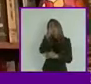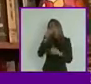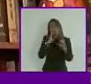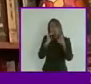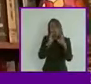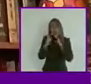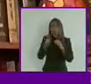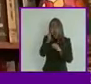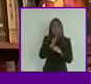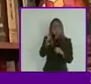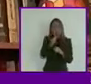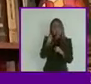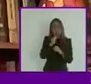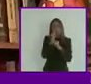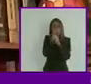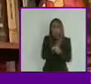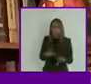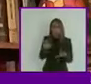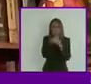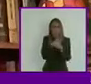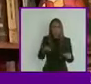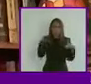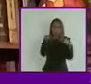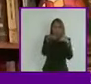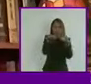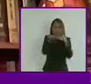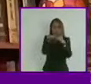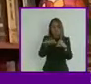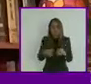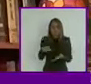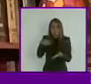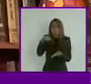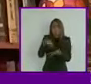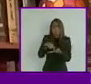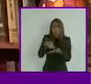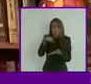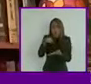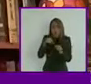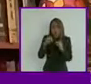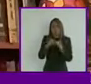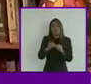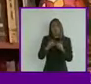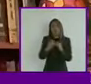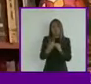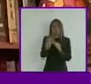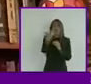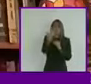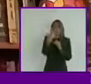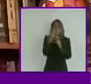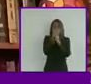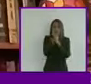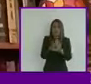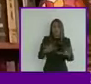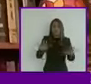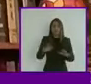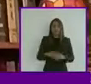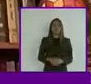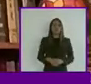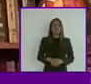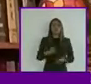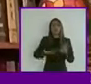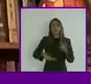información todo el día, ¿no? Porque está ahora sí que al alcance de un dedo, ¿no? Realmente está en la mano de un dedo, ¿no? Y sobre todo el estrés y